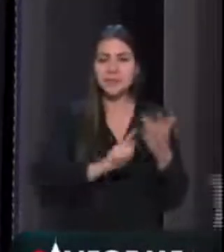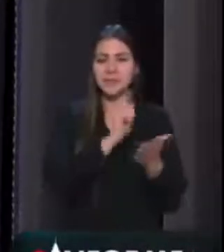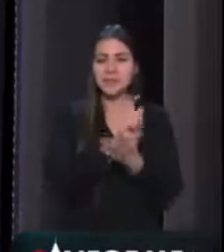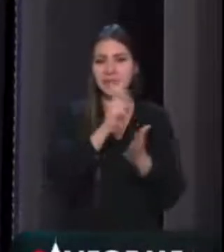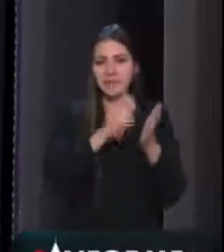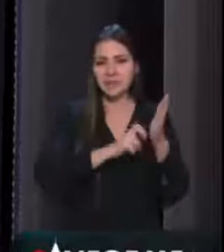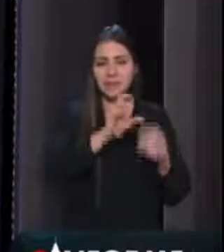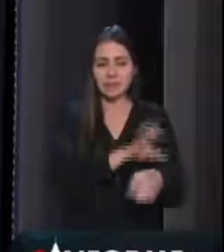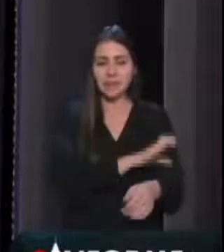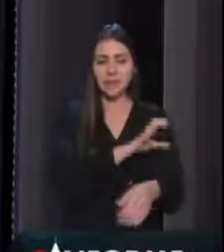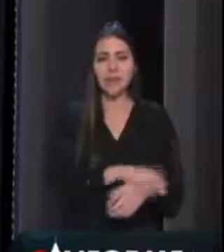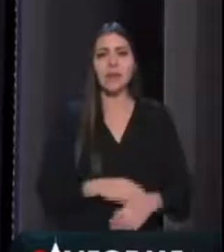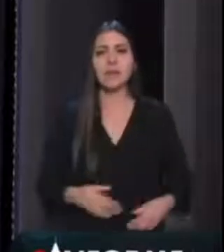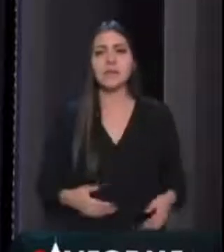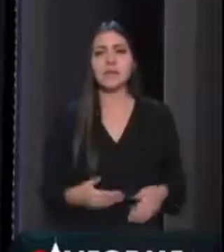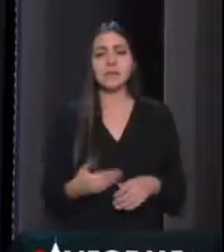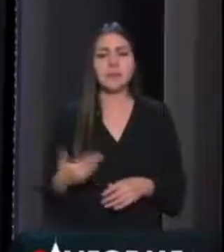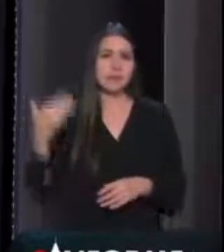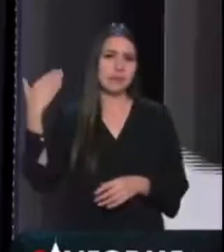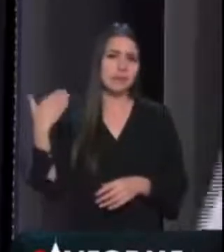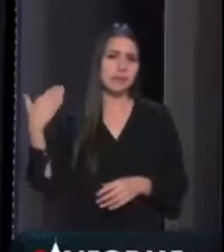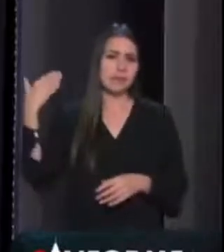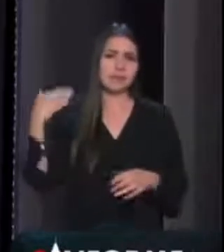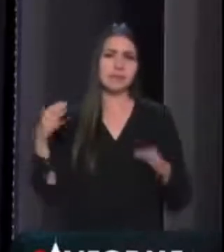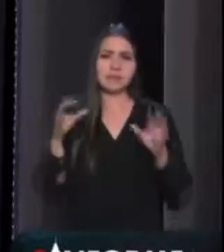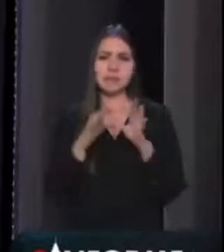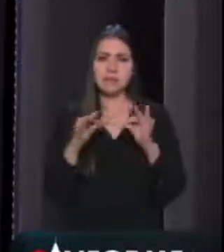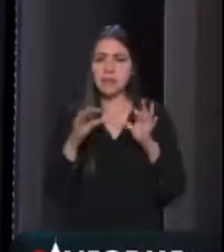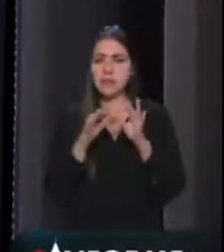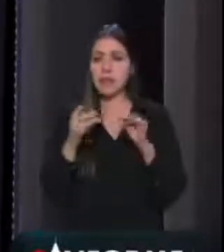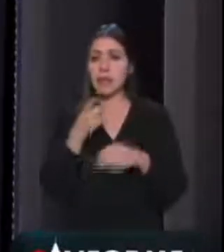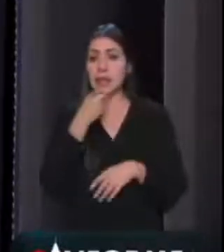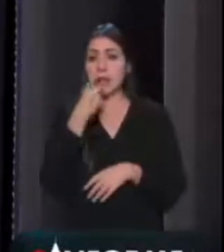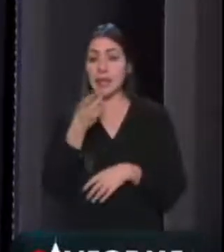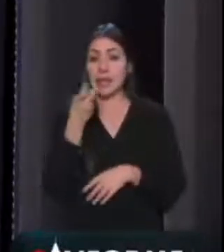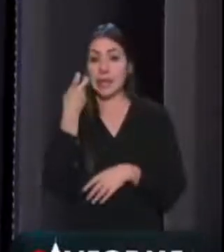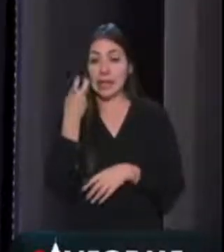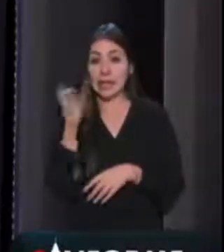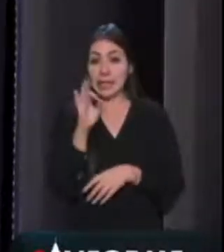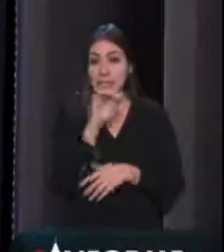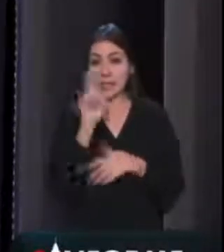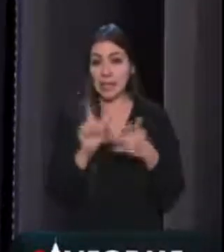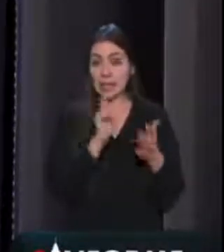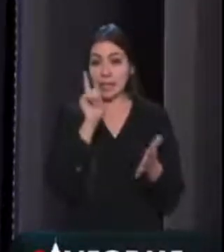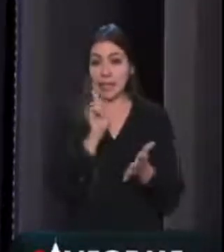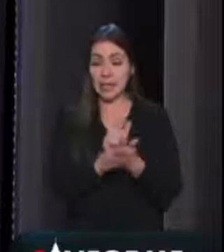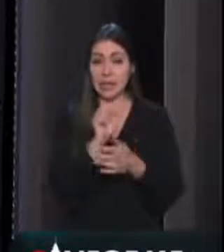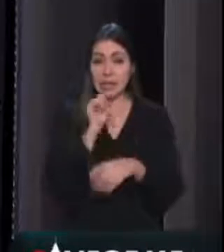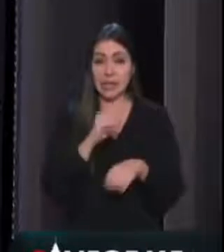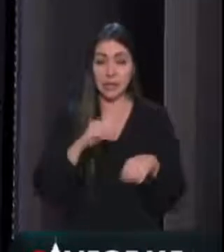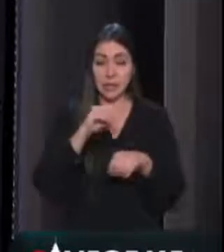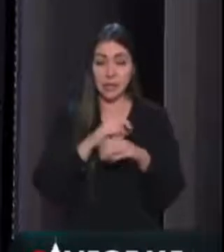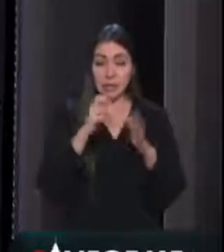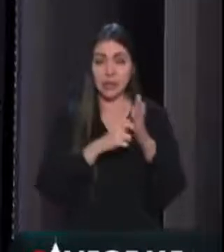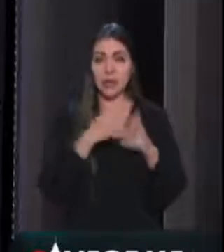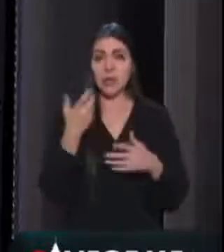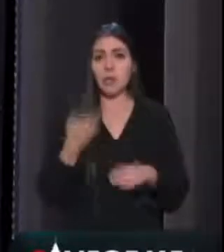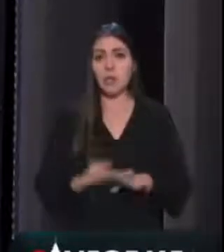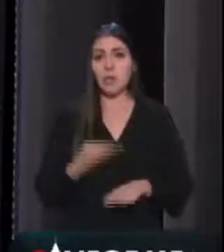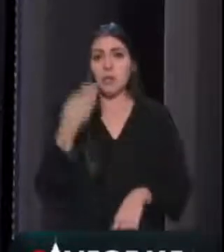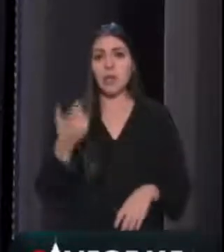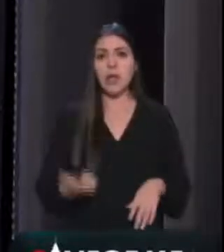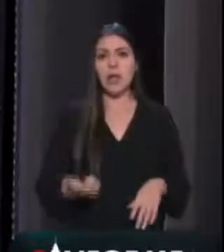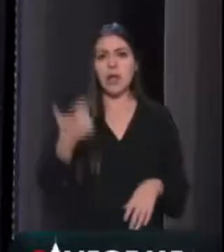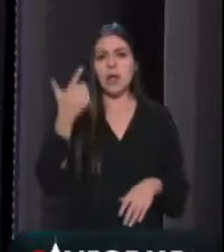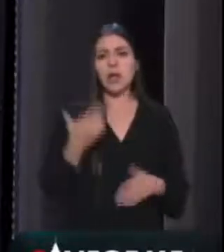ha venido destacando es que tendría altos costos ejecutar esta reforma. Y entonces me voy directo